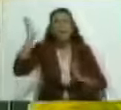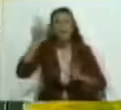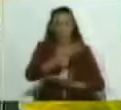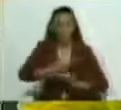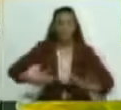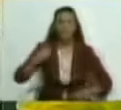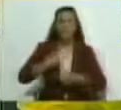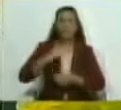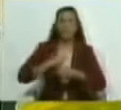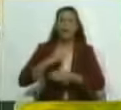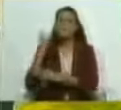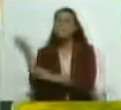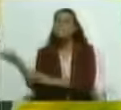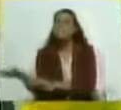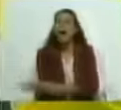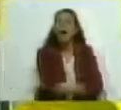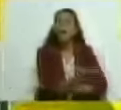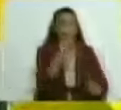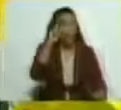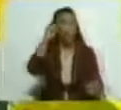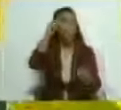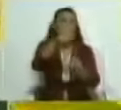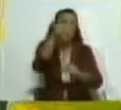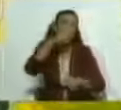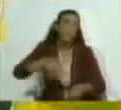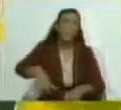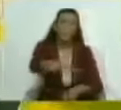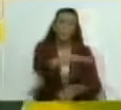trabajar para el pueblo y por el pueblo.